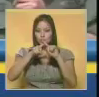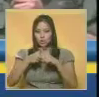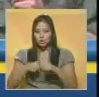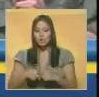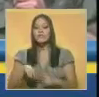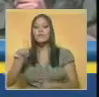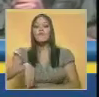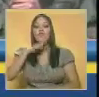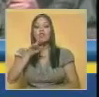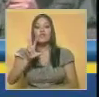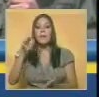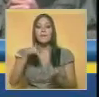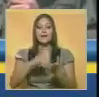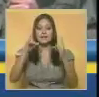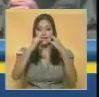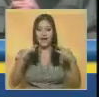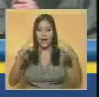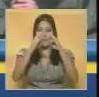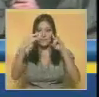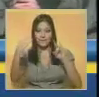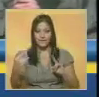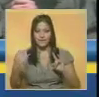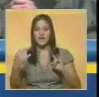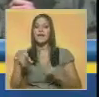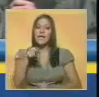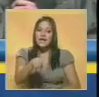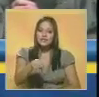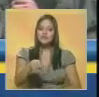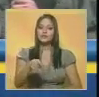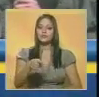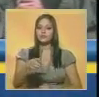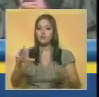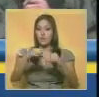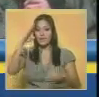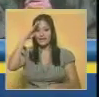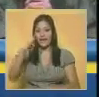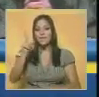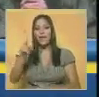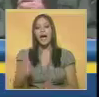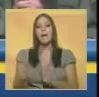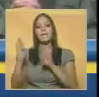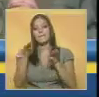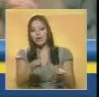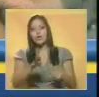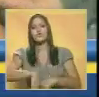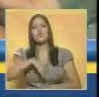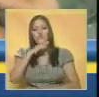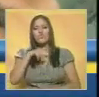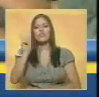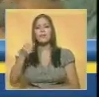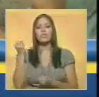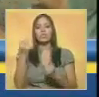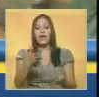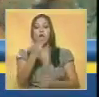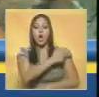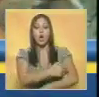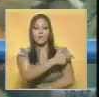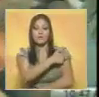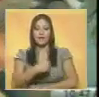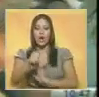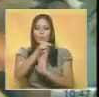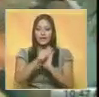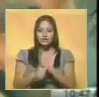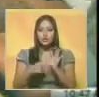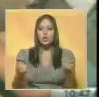de 3.000 carpas para las unidades militares y para el apoyo, la dotación de hospitales